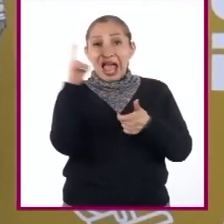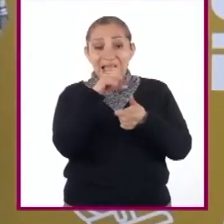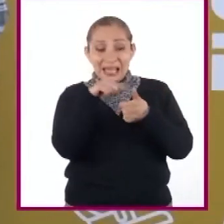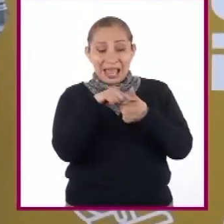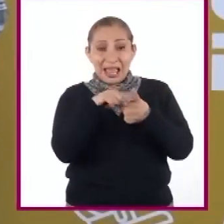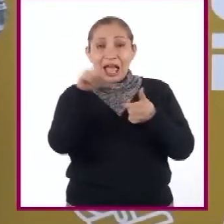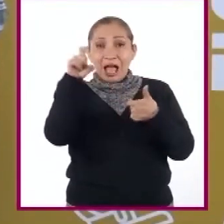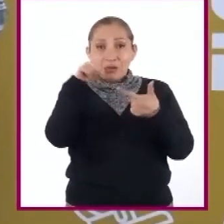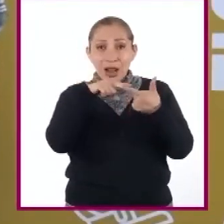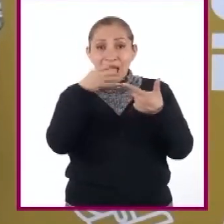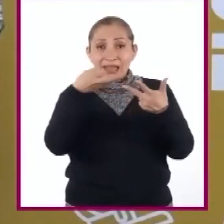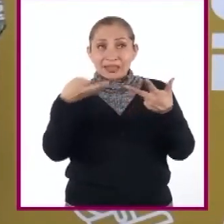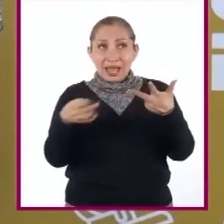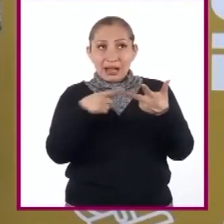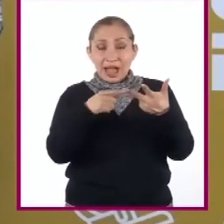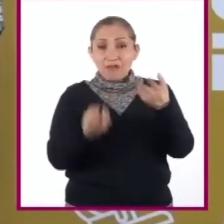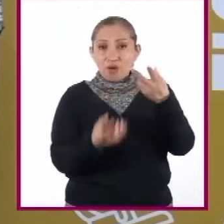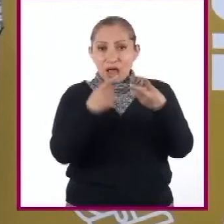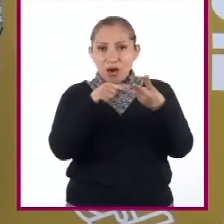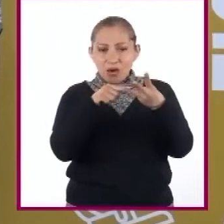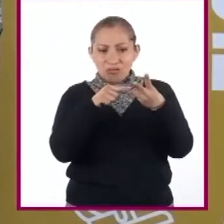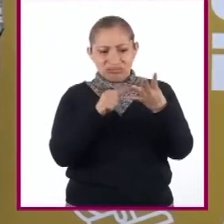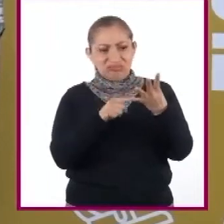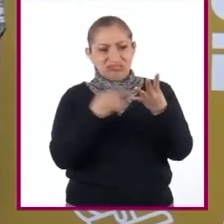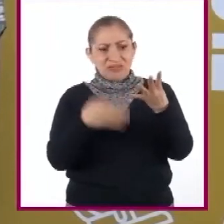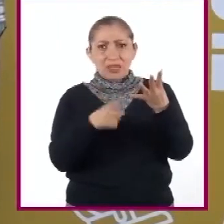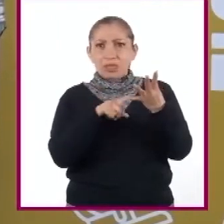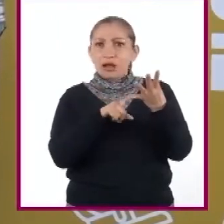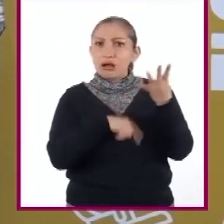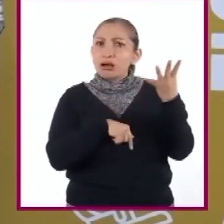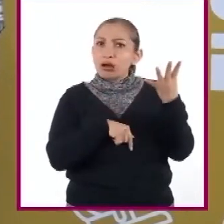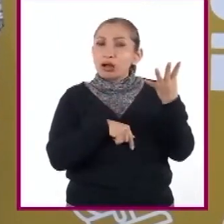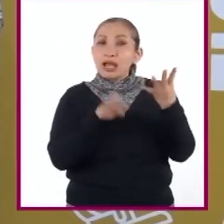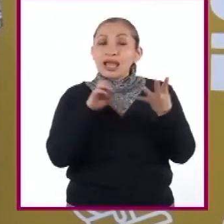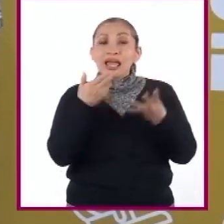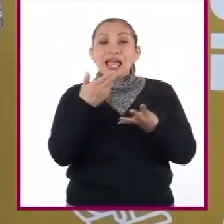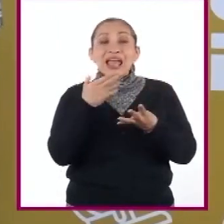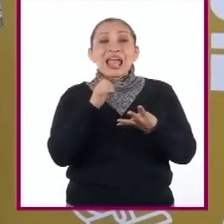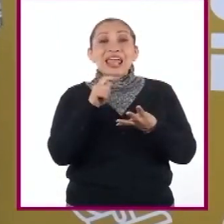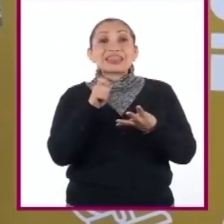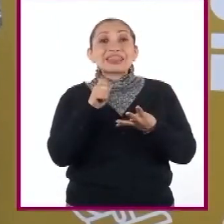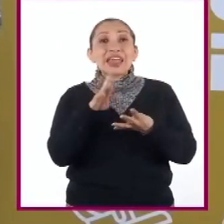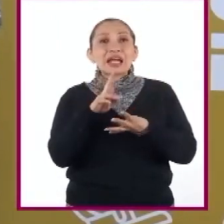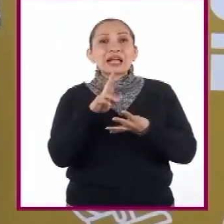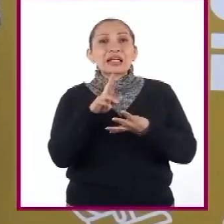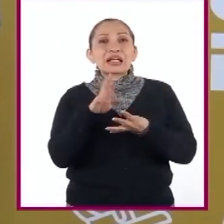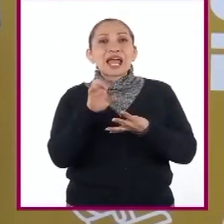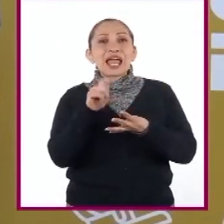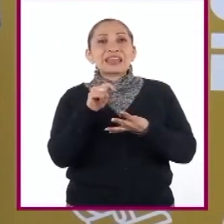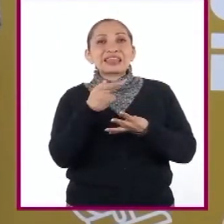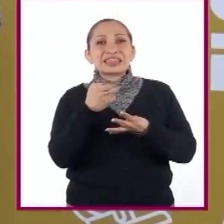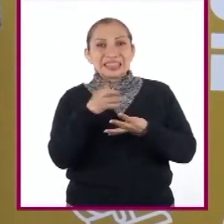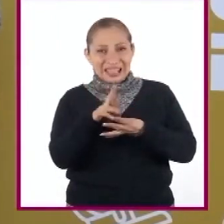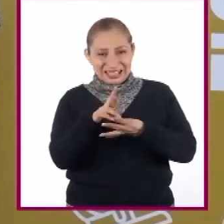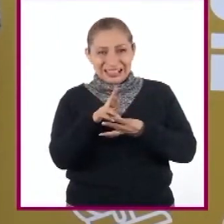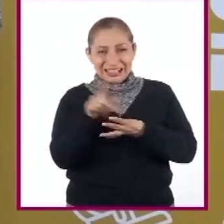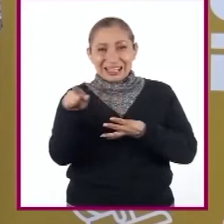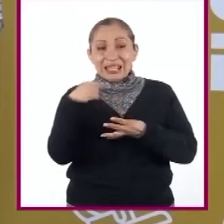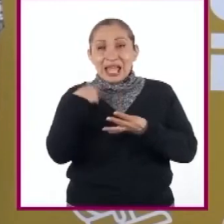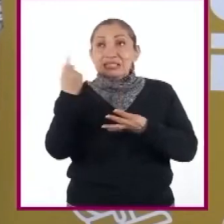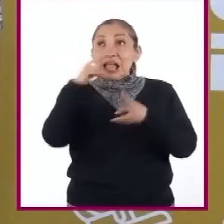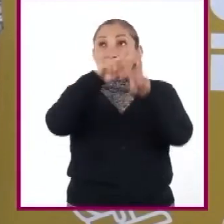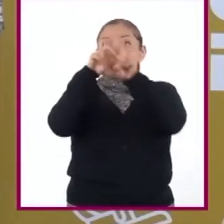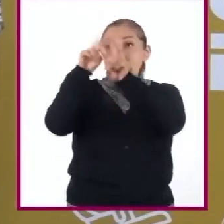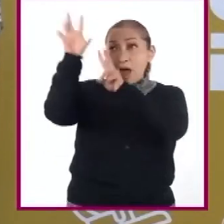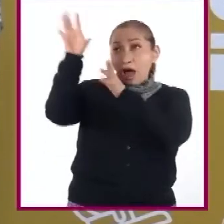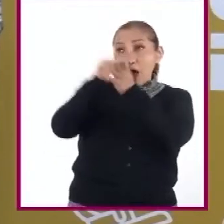aire, agua, tierra y fuego. Falta uno, el éter, que era lo que él asociaba con lo que formaba las